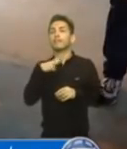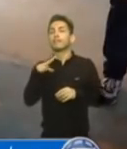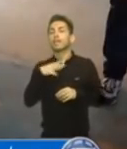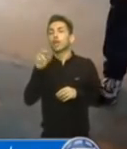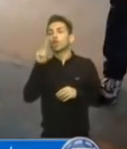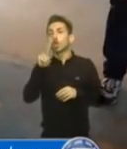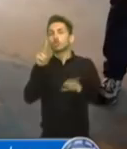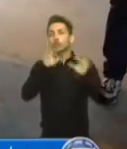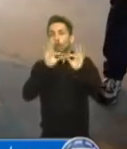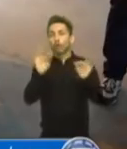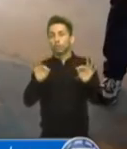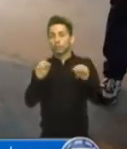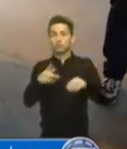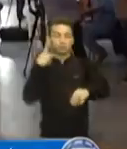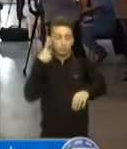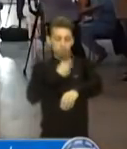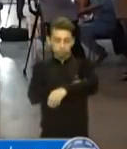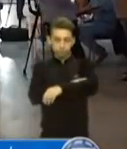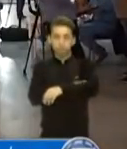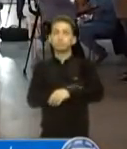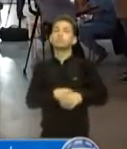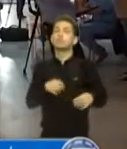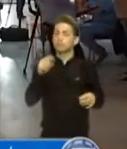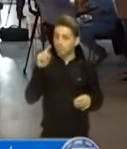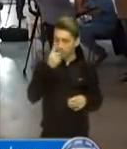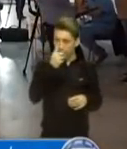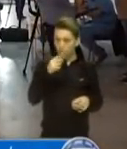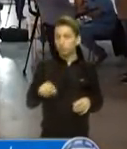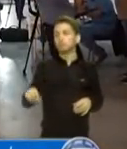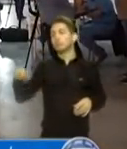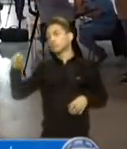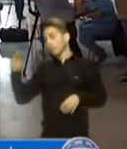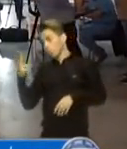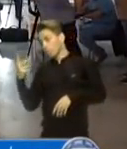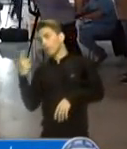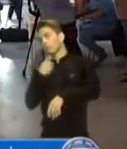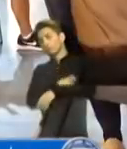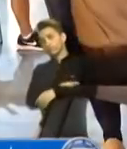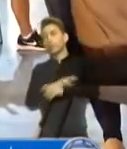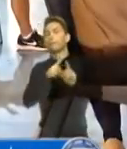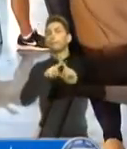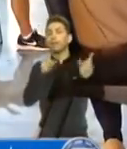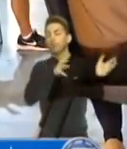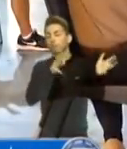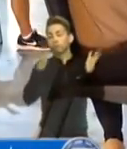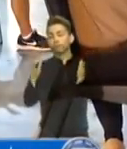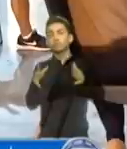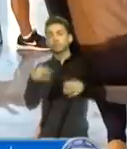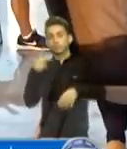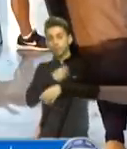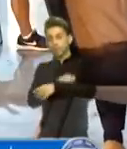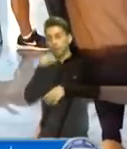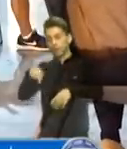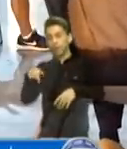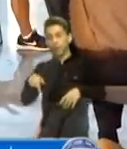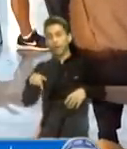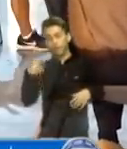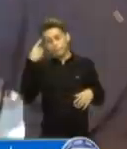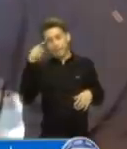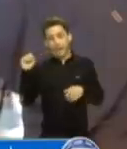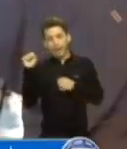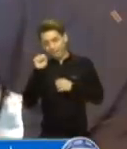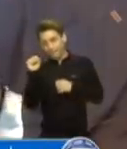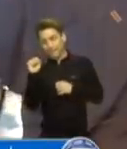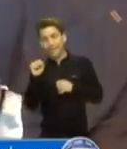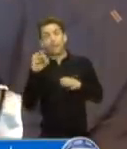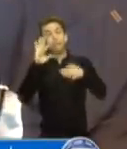aplicaciones, por lo que la segunda dosis de estas 100.000 estará llegando al país durante la tercera semana de mayo para que sea aplicada a los